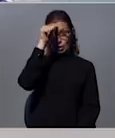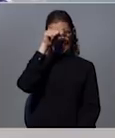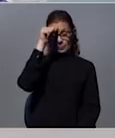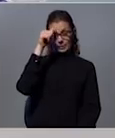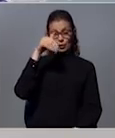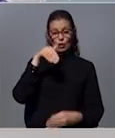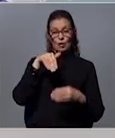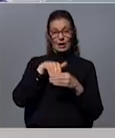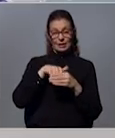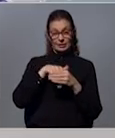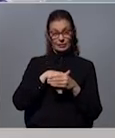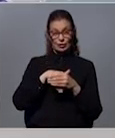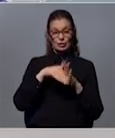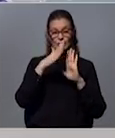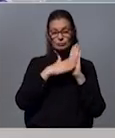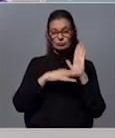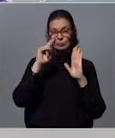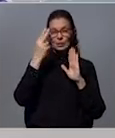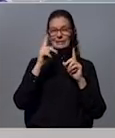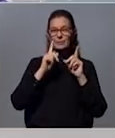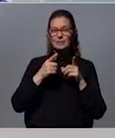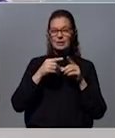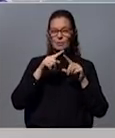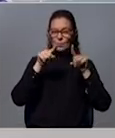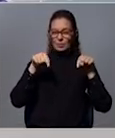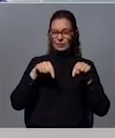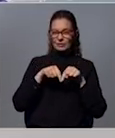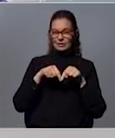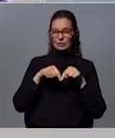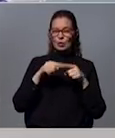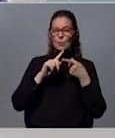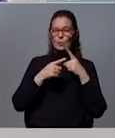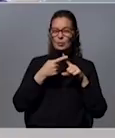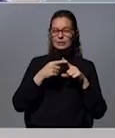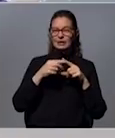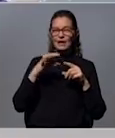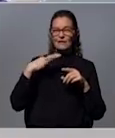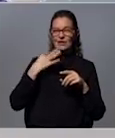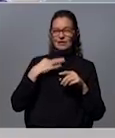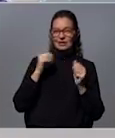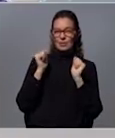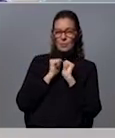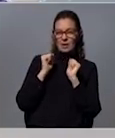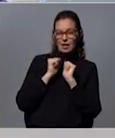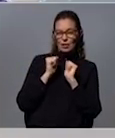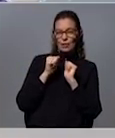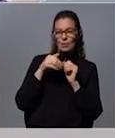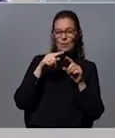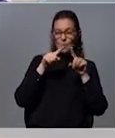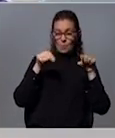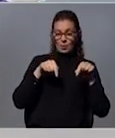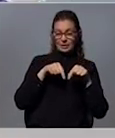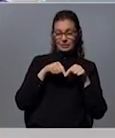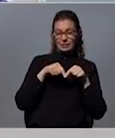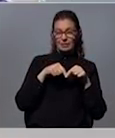este año con las elecciones nacionales habrá un plebiscito y una propuesta que está asociada a la campaña vivir sin miedo será justamente puesta a consideración